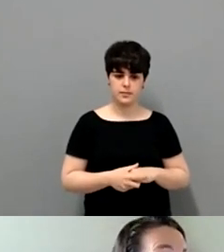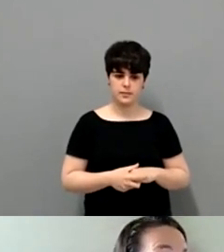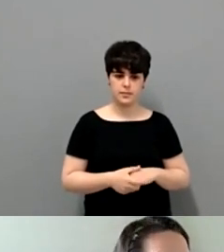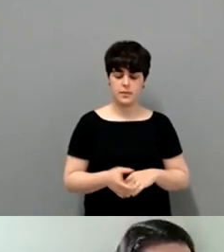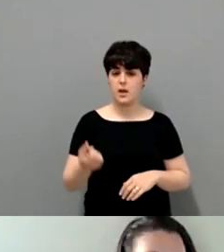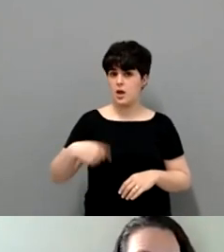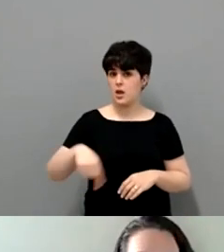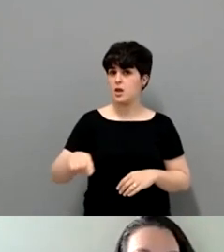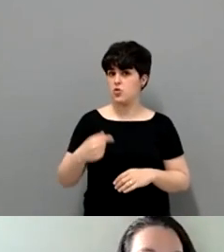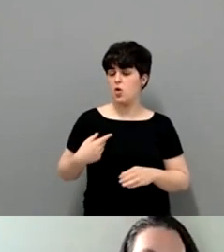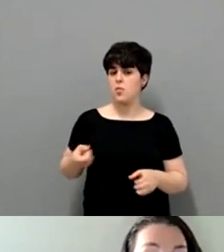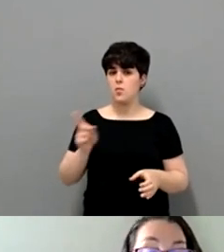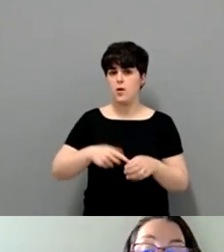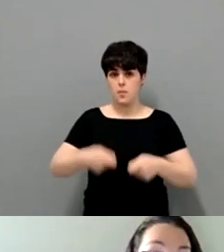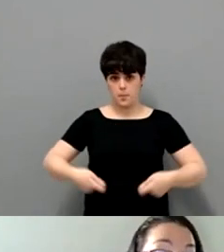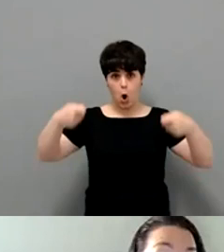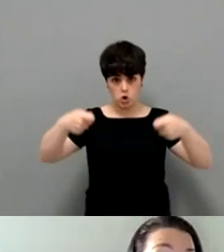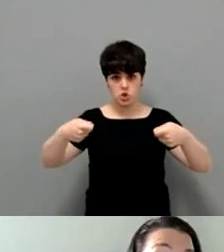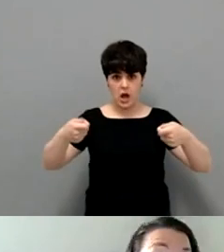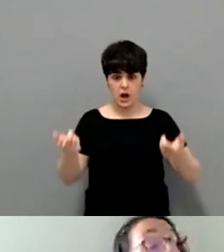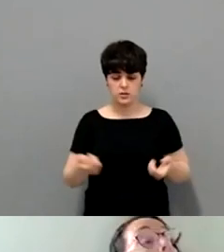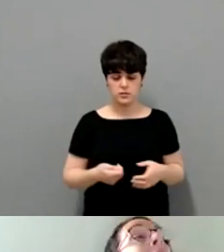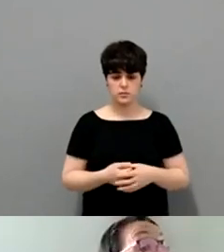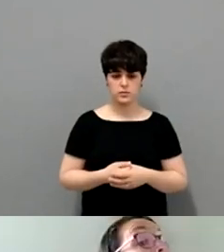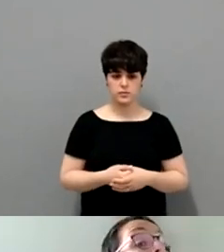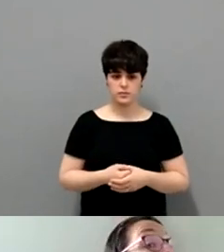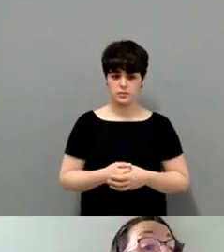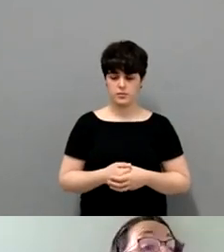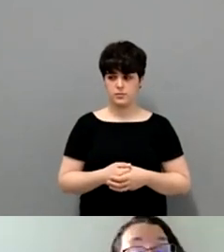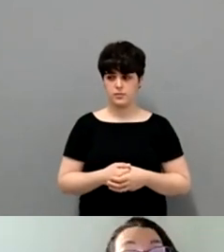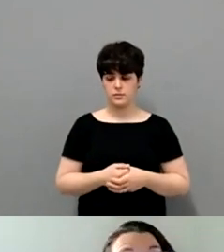Y me inscribí en la bolsa. Y